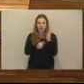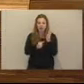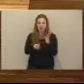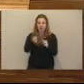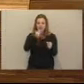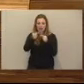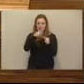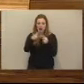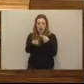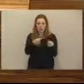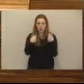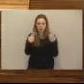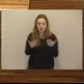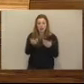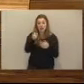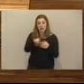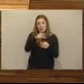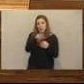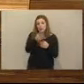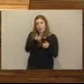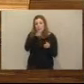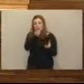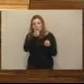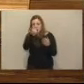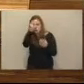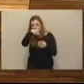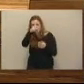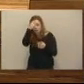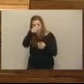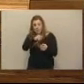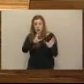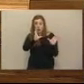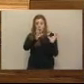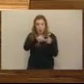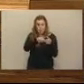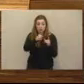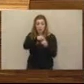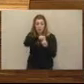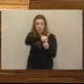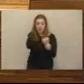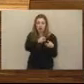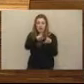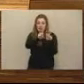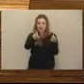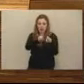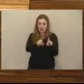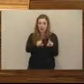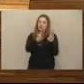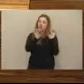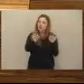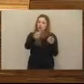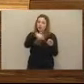negociar, mientras que por filtraciones sabemos que los grupos de presión empresariales sí que tienen